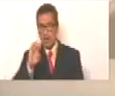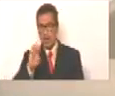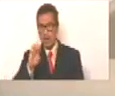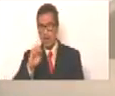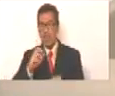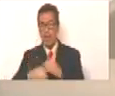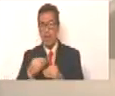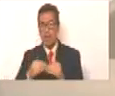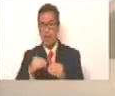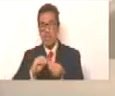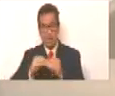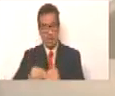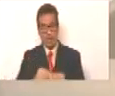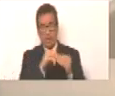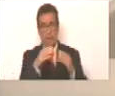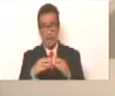artesanal,